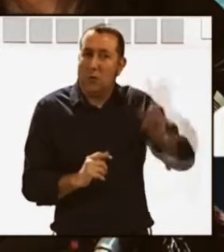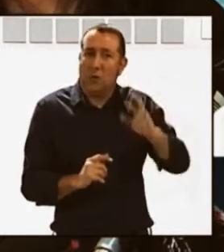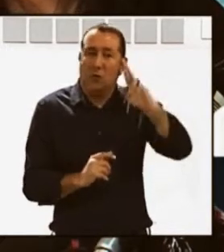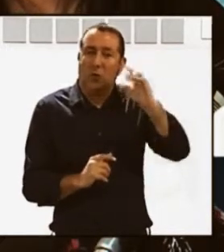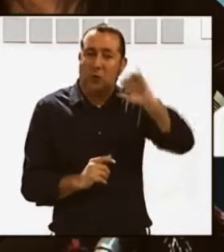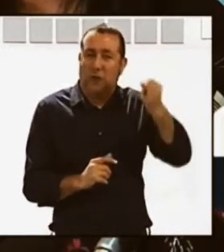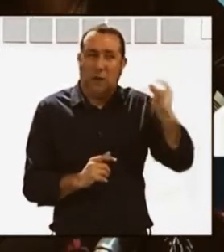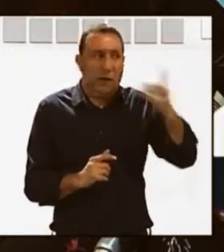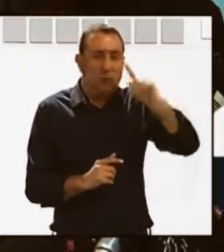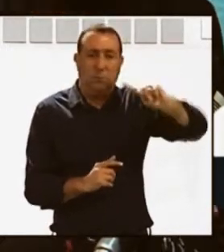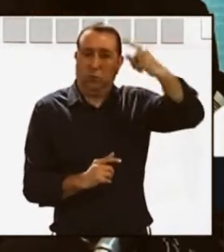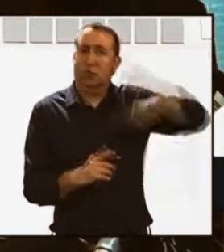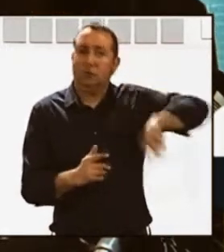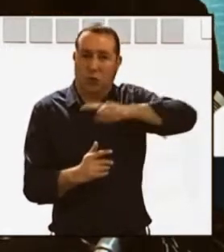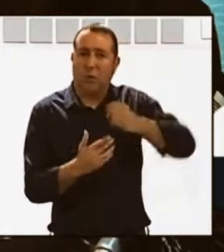todos arroparemos